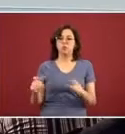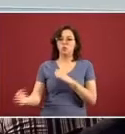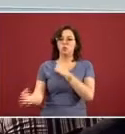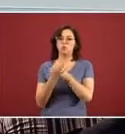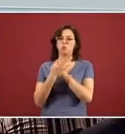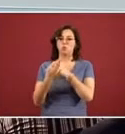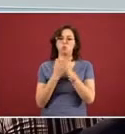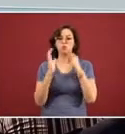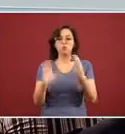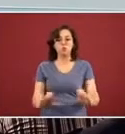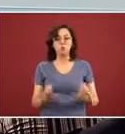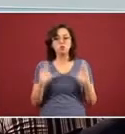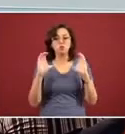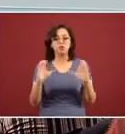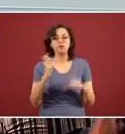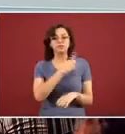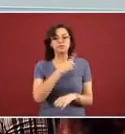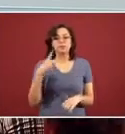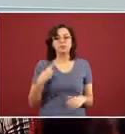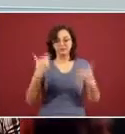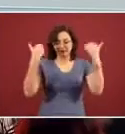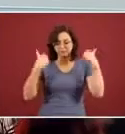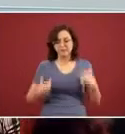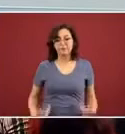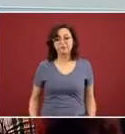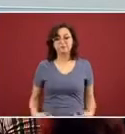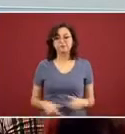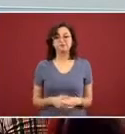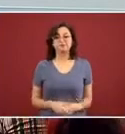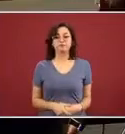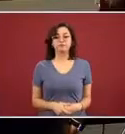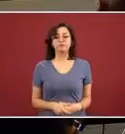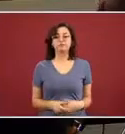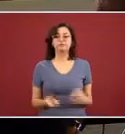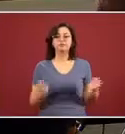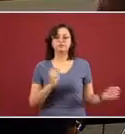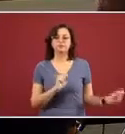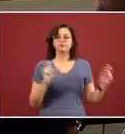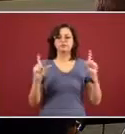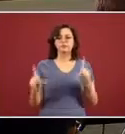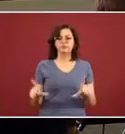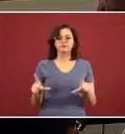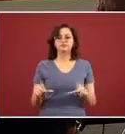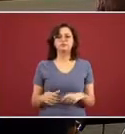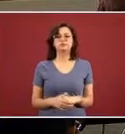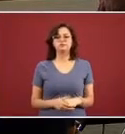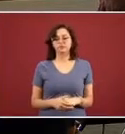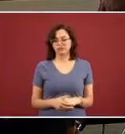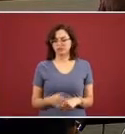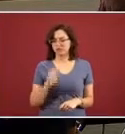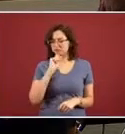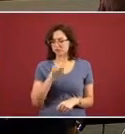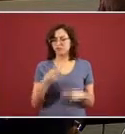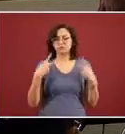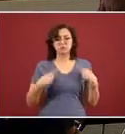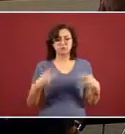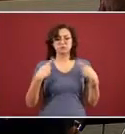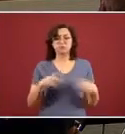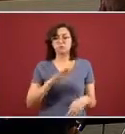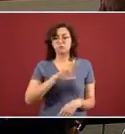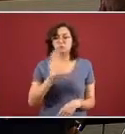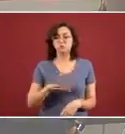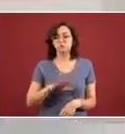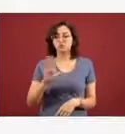y además cuidador para mi persona. La siguiente diapositiva vemos también las defunciones, cómo se distribuyen